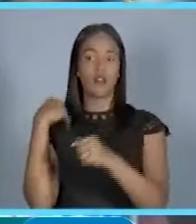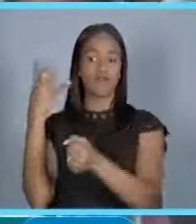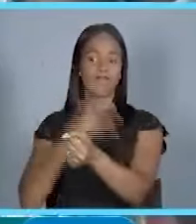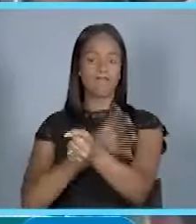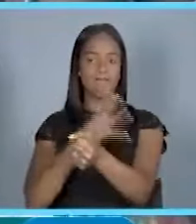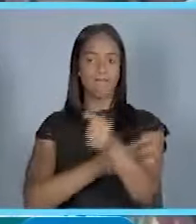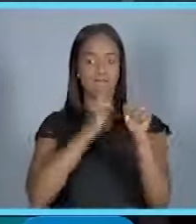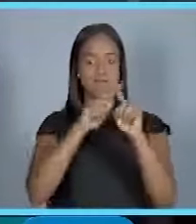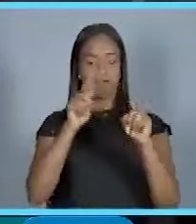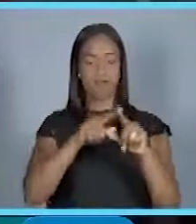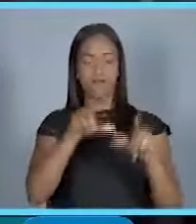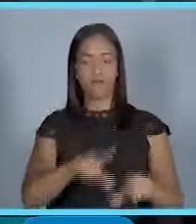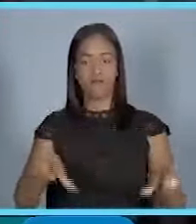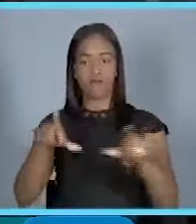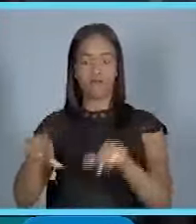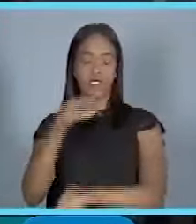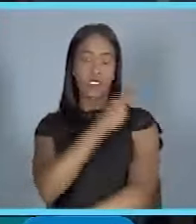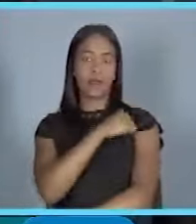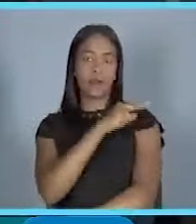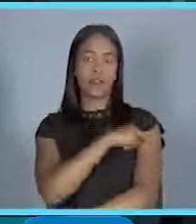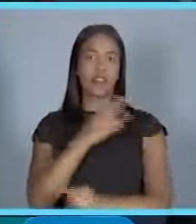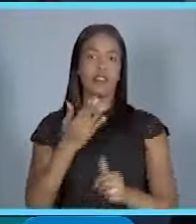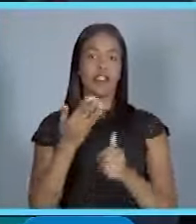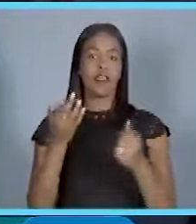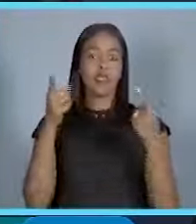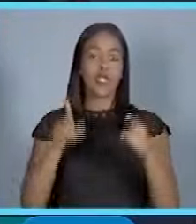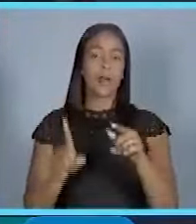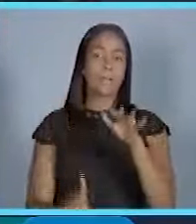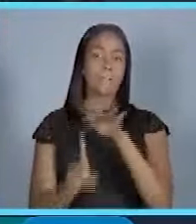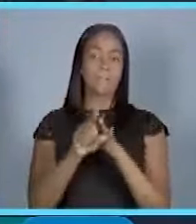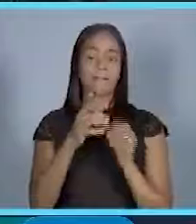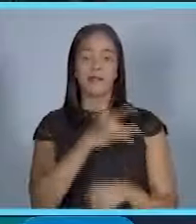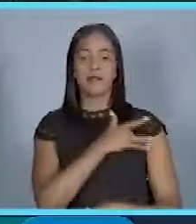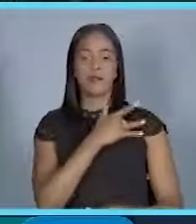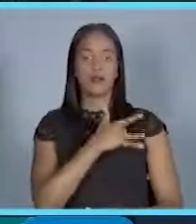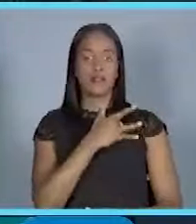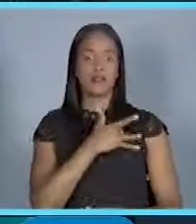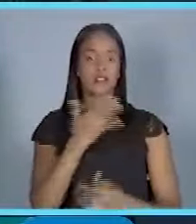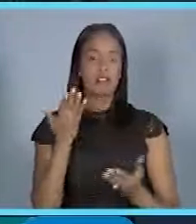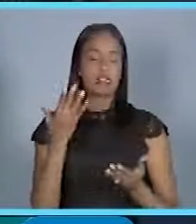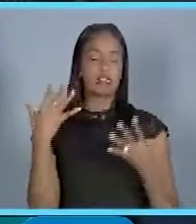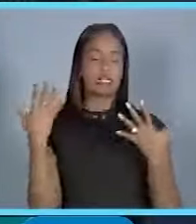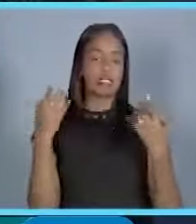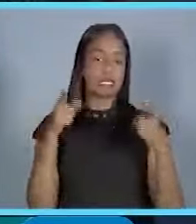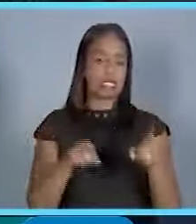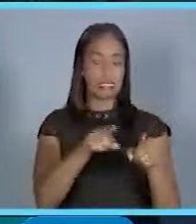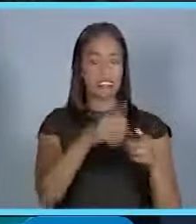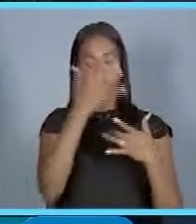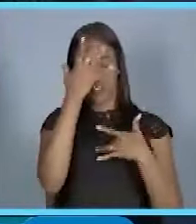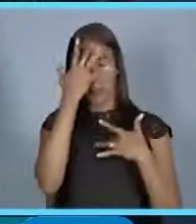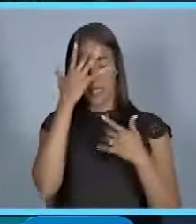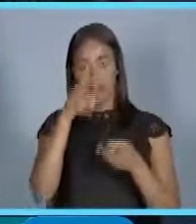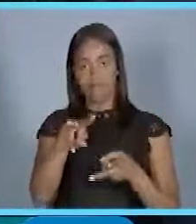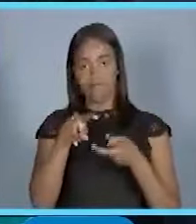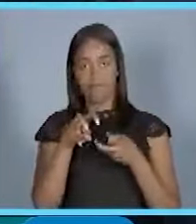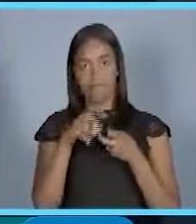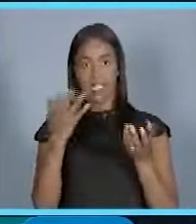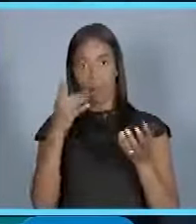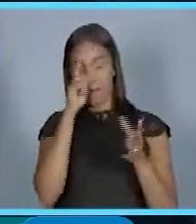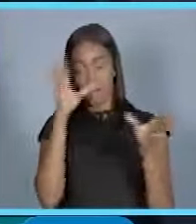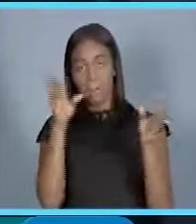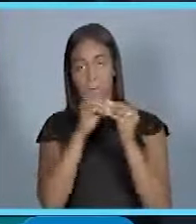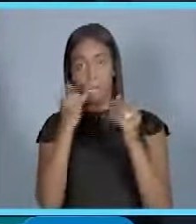en diferentes centros hospitalarios tras presentar sintomatología sospechosa a la bacteria, para un